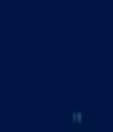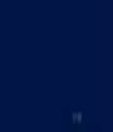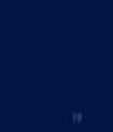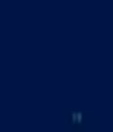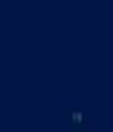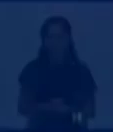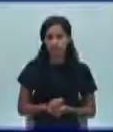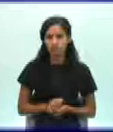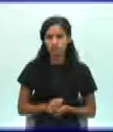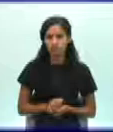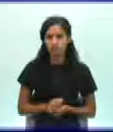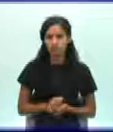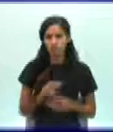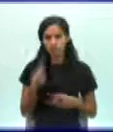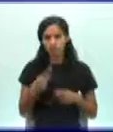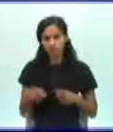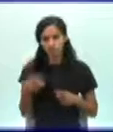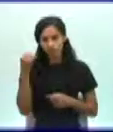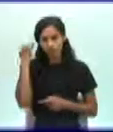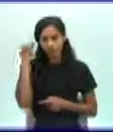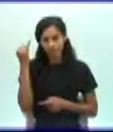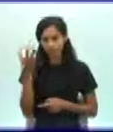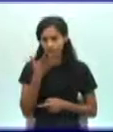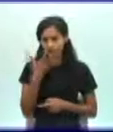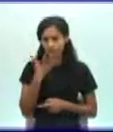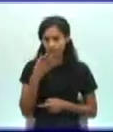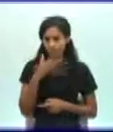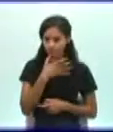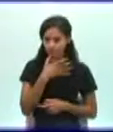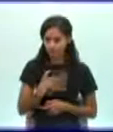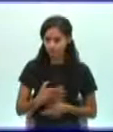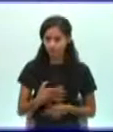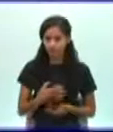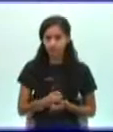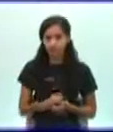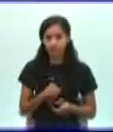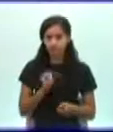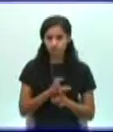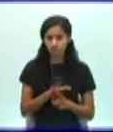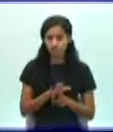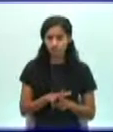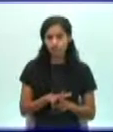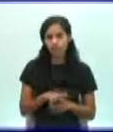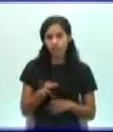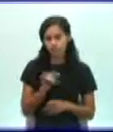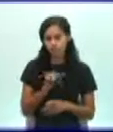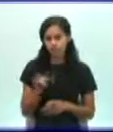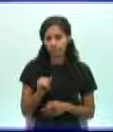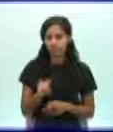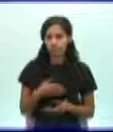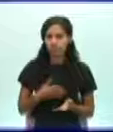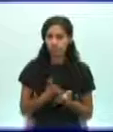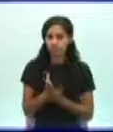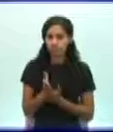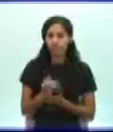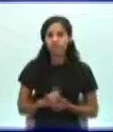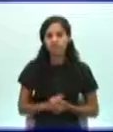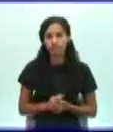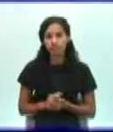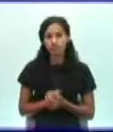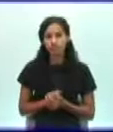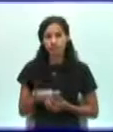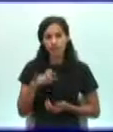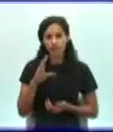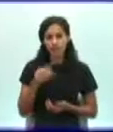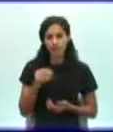Con las ideas de nuestro comandante, nuestro líder indiscutible Fidel Castro Ruz, iniciamos y con él estaremos siempre y continuaremos. Y